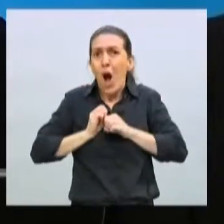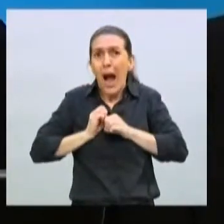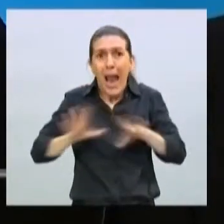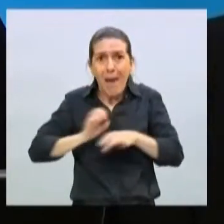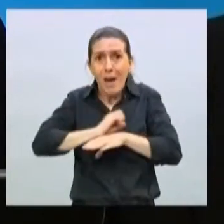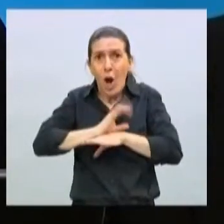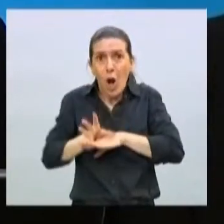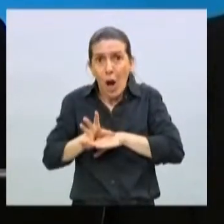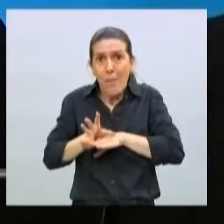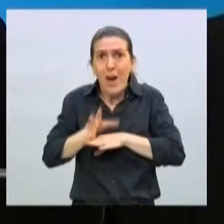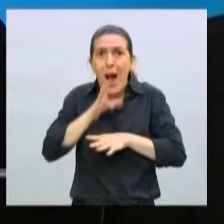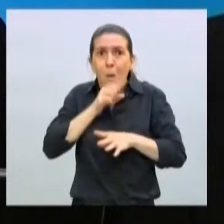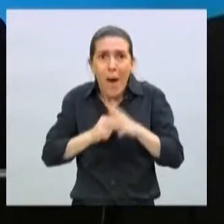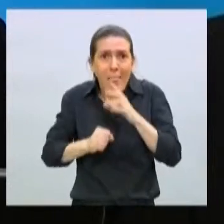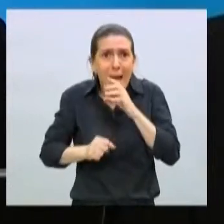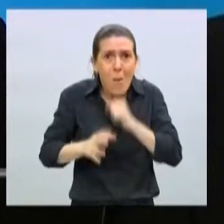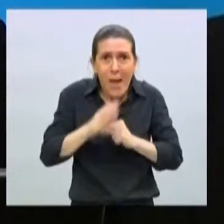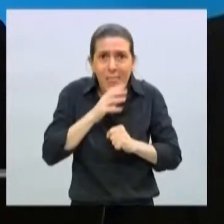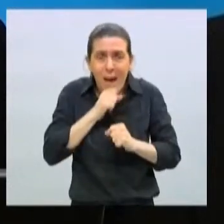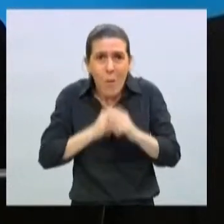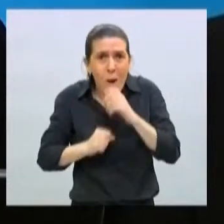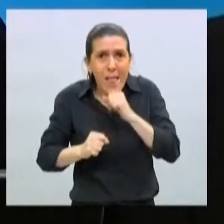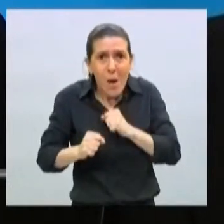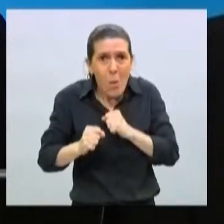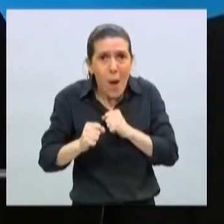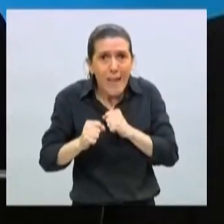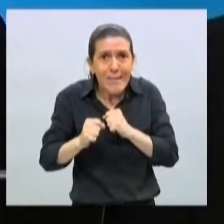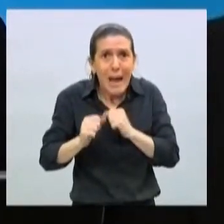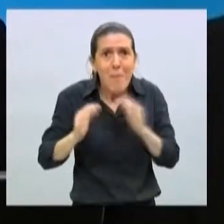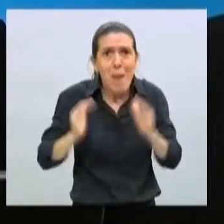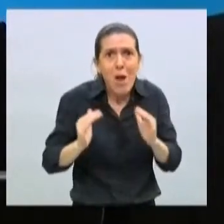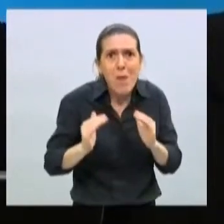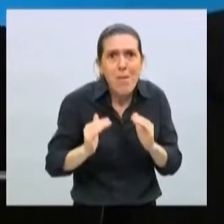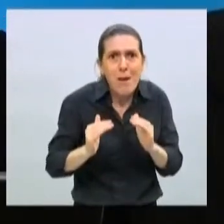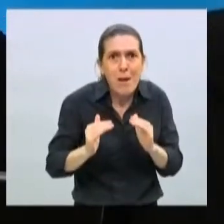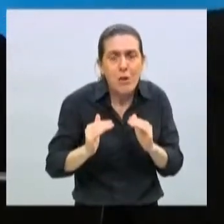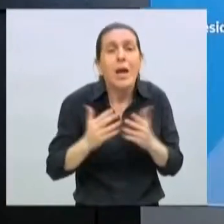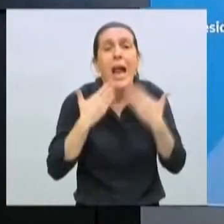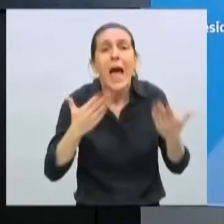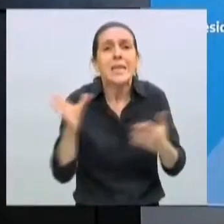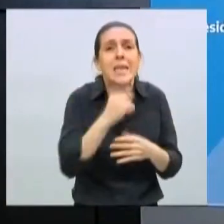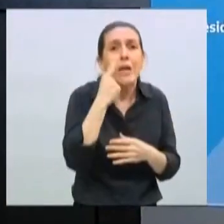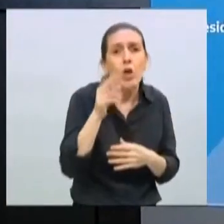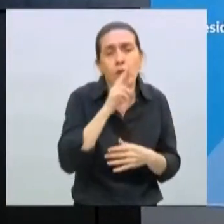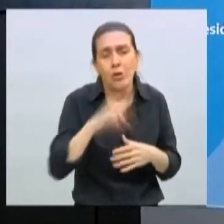teniendo que soportar el menor dolor posible. Gracias a todos y a todas.